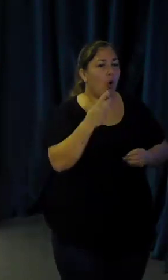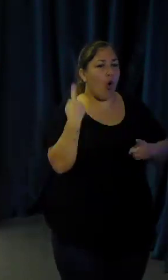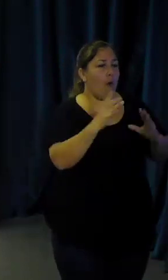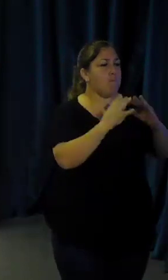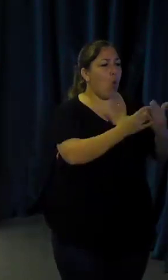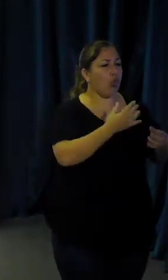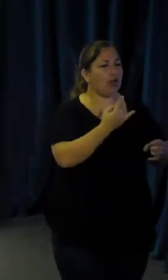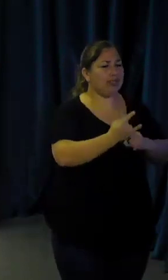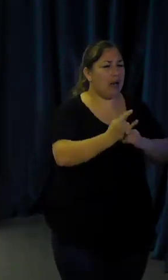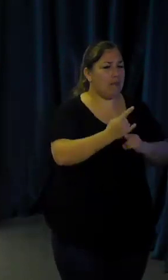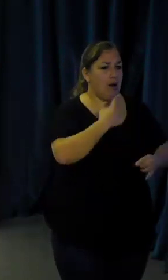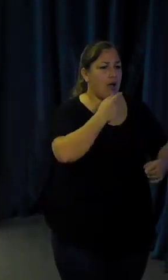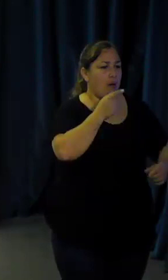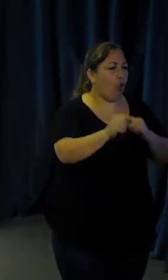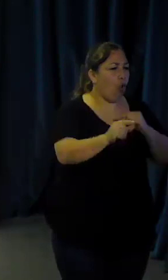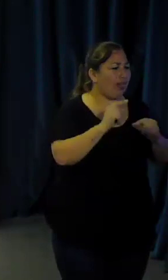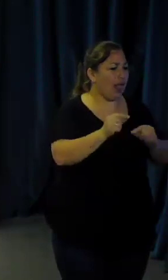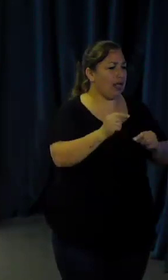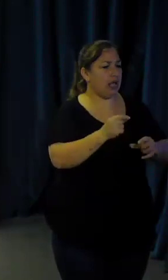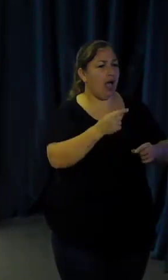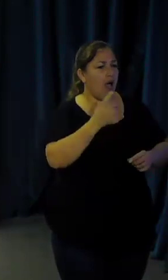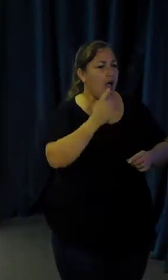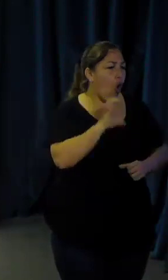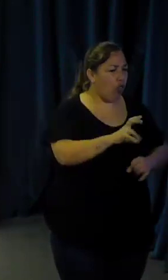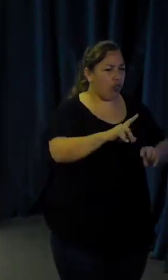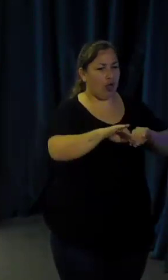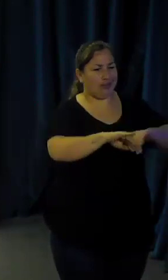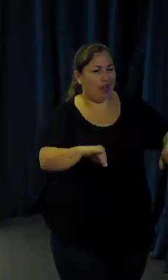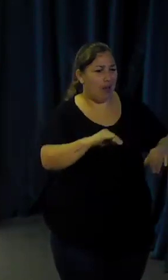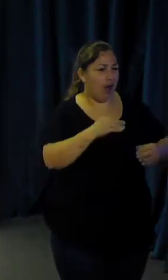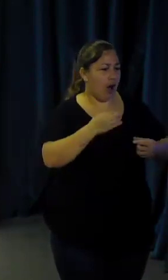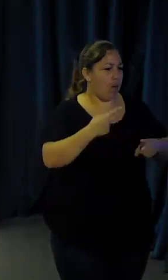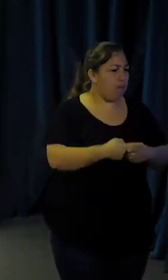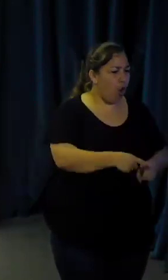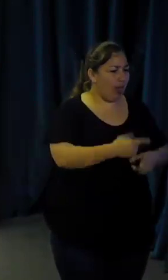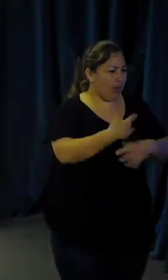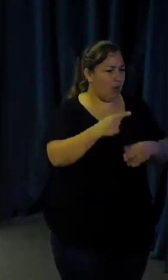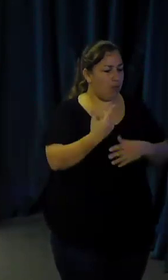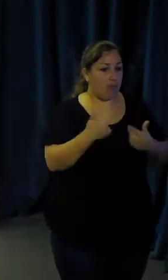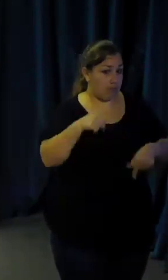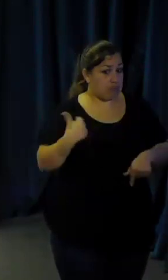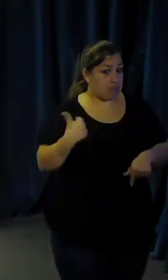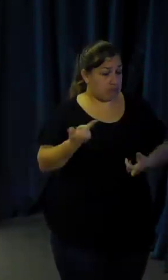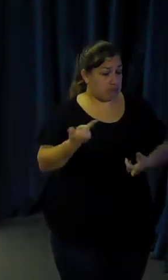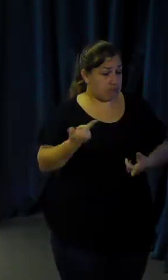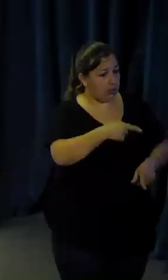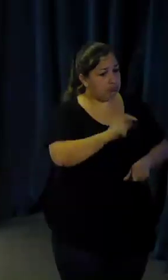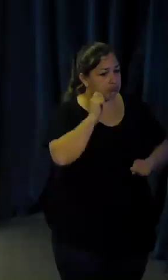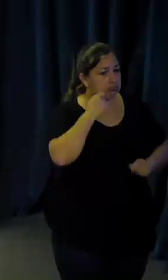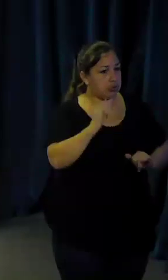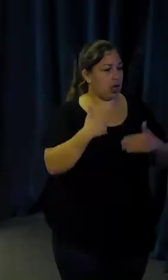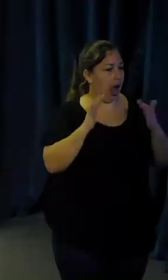de odio, donde hay mucha separación, donde lo que más se motiva es eso, la verdad que es algo para